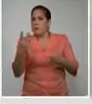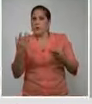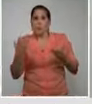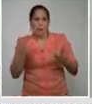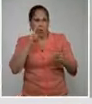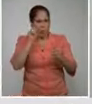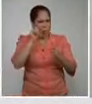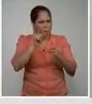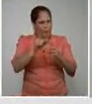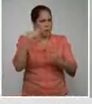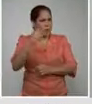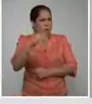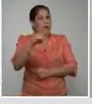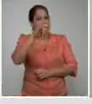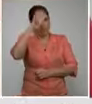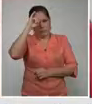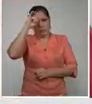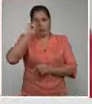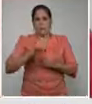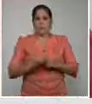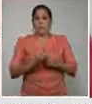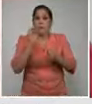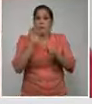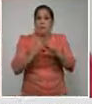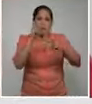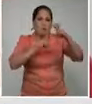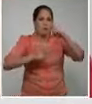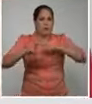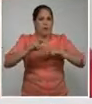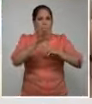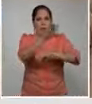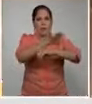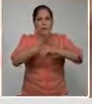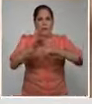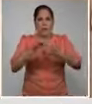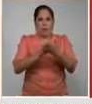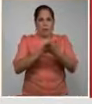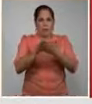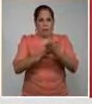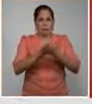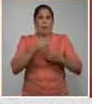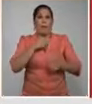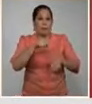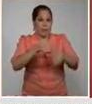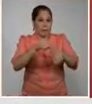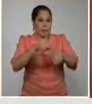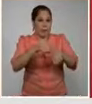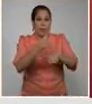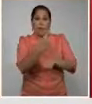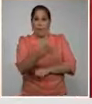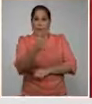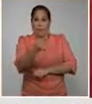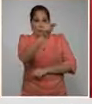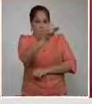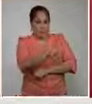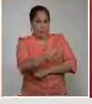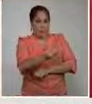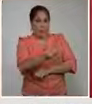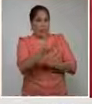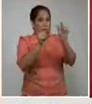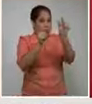del ensayo? Sí, este estudio inicialmente fue diseñado a ciegas. Es decir, en este momento cada uno de los individuos que entra al ensayo